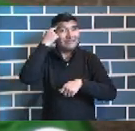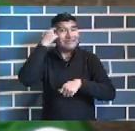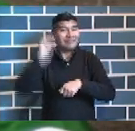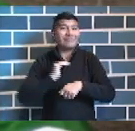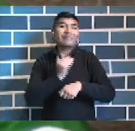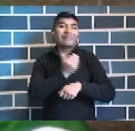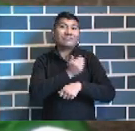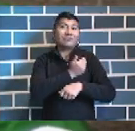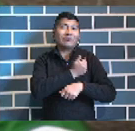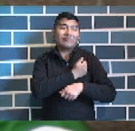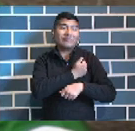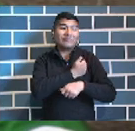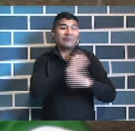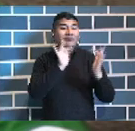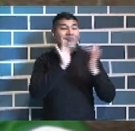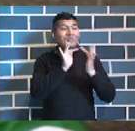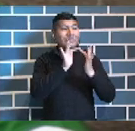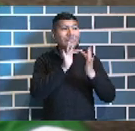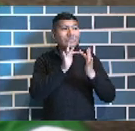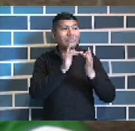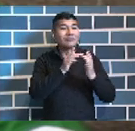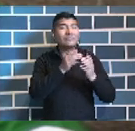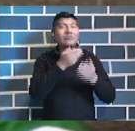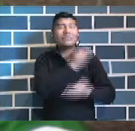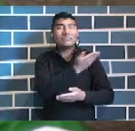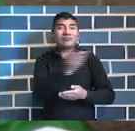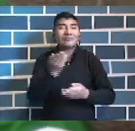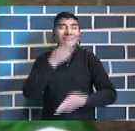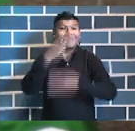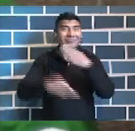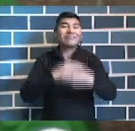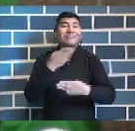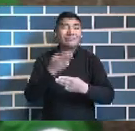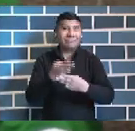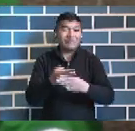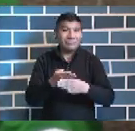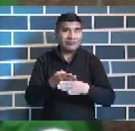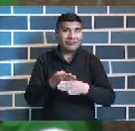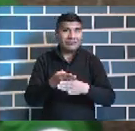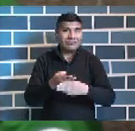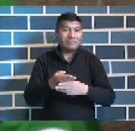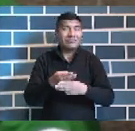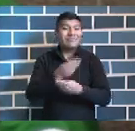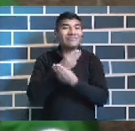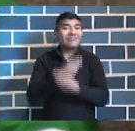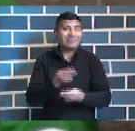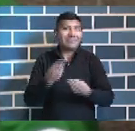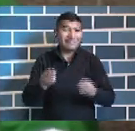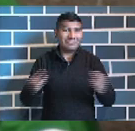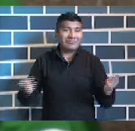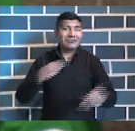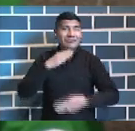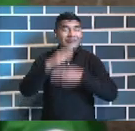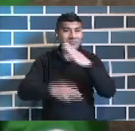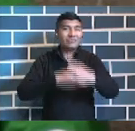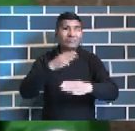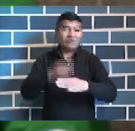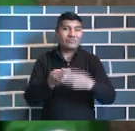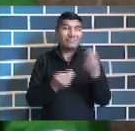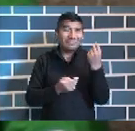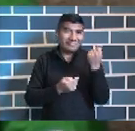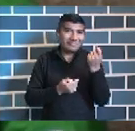nuestra relación con las cosas terrenas, con los bienes materiales, con el